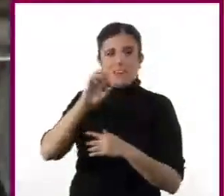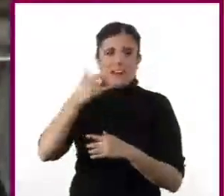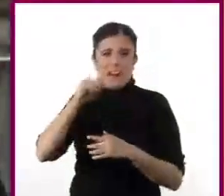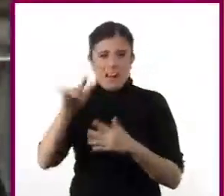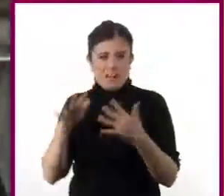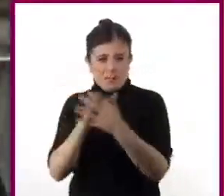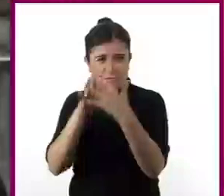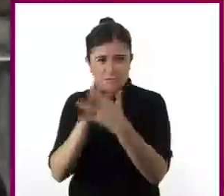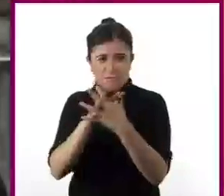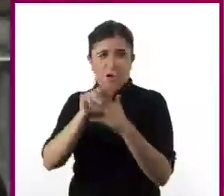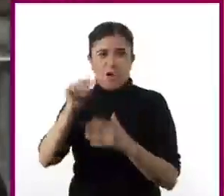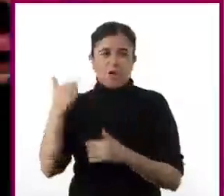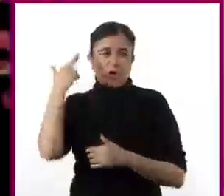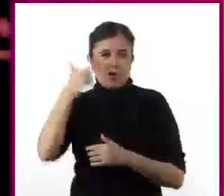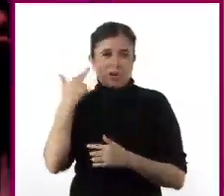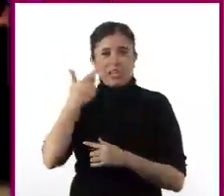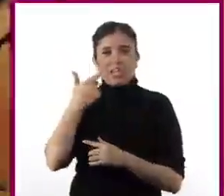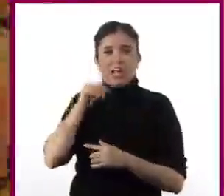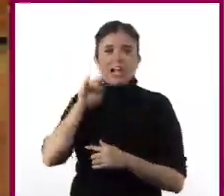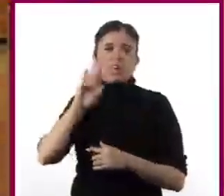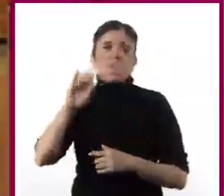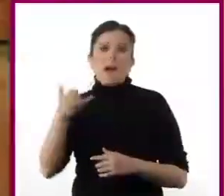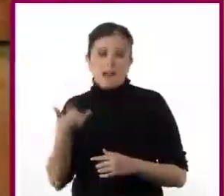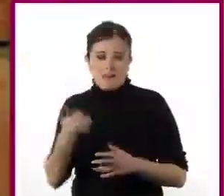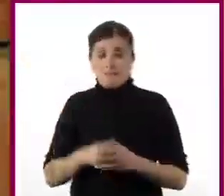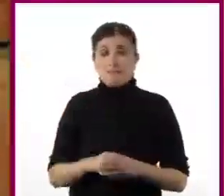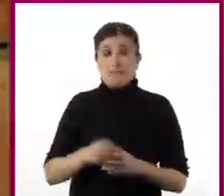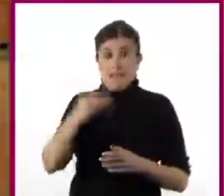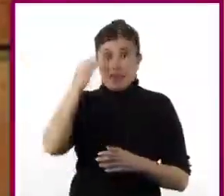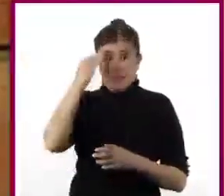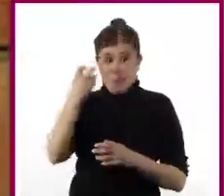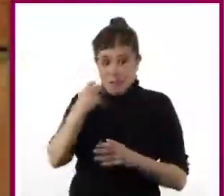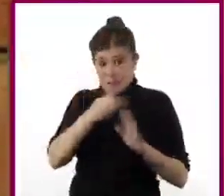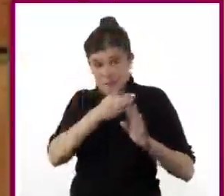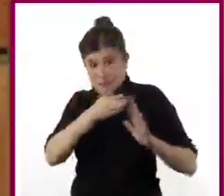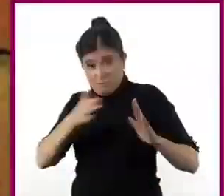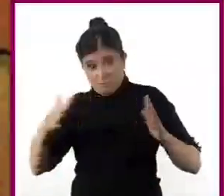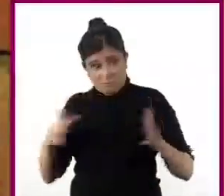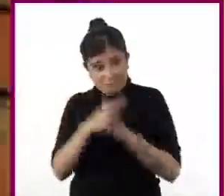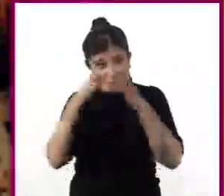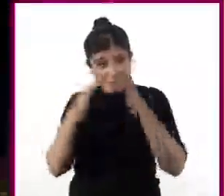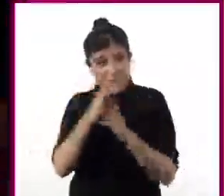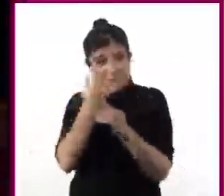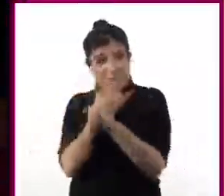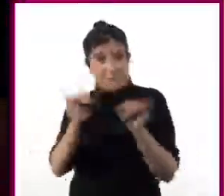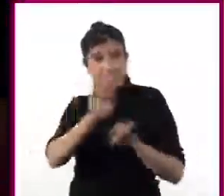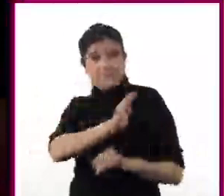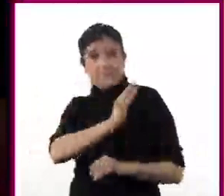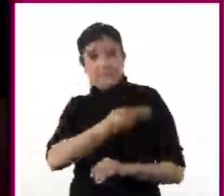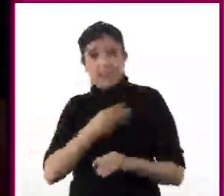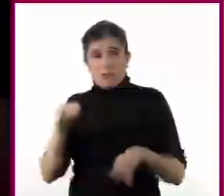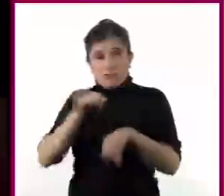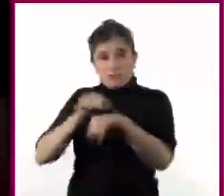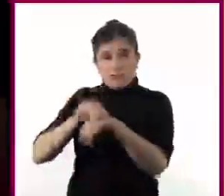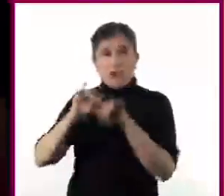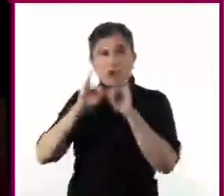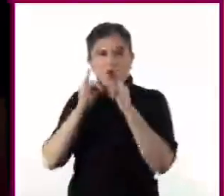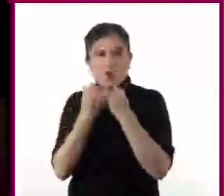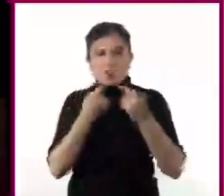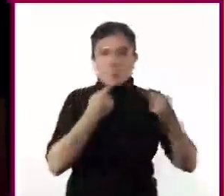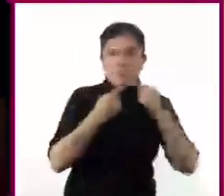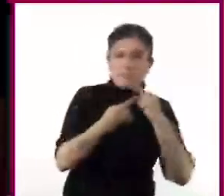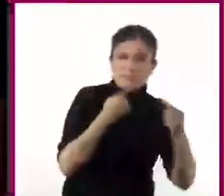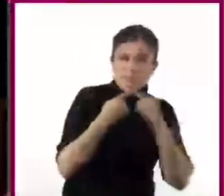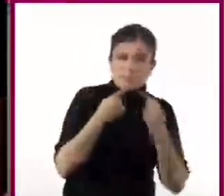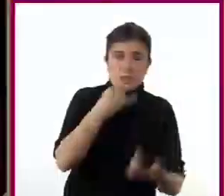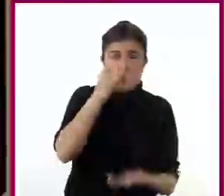a otro virrey que es Garibay. Durante el tiempo que duró la Guerra de Independencia Española, se constituyeron juntas de conspiración